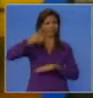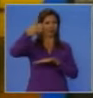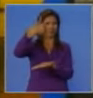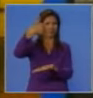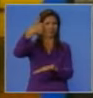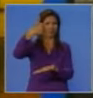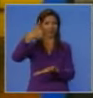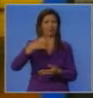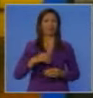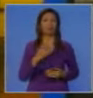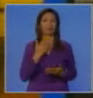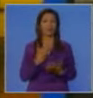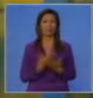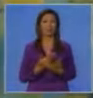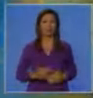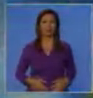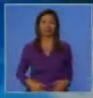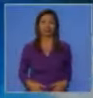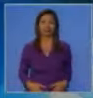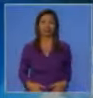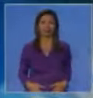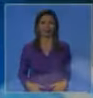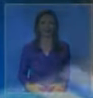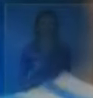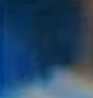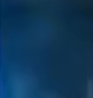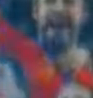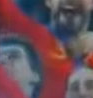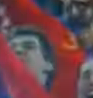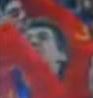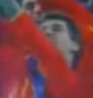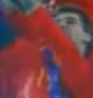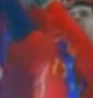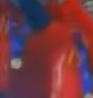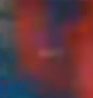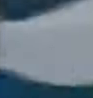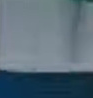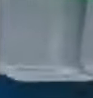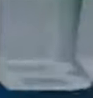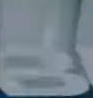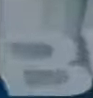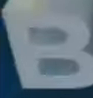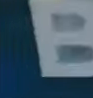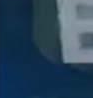de muchísimo tiempo. Un abrazo para todos. Yo voy a danzar con cada...